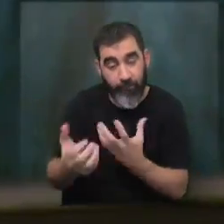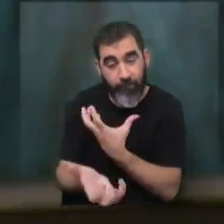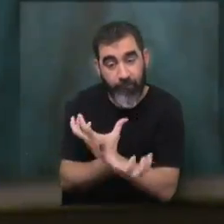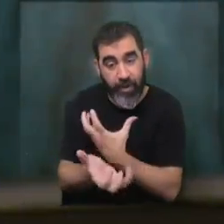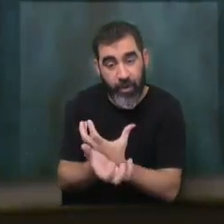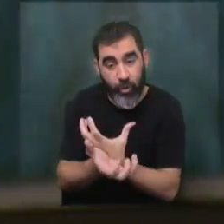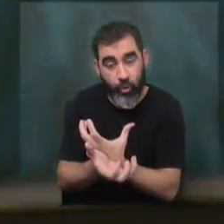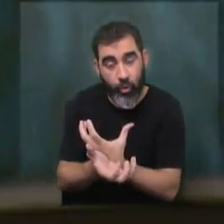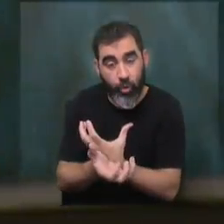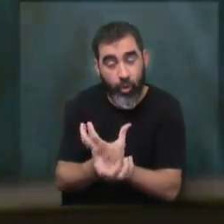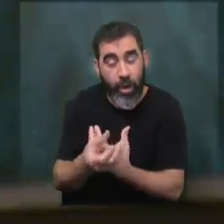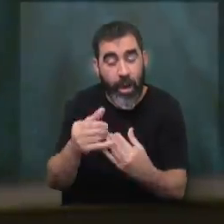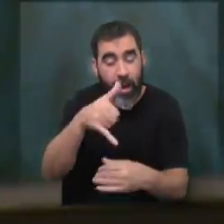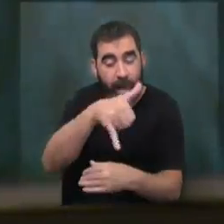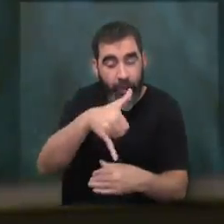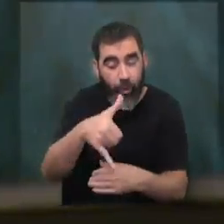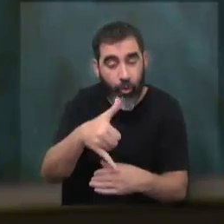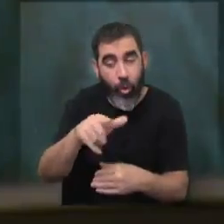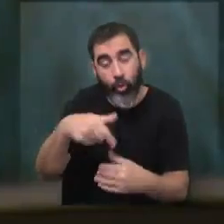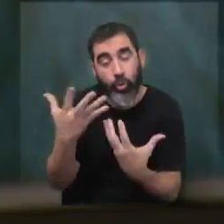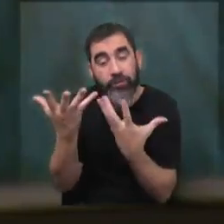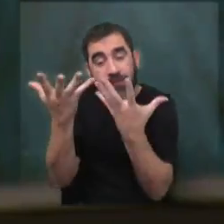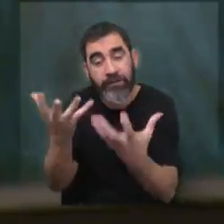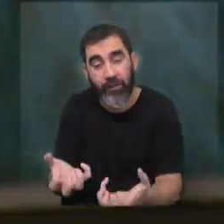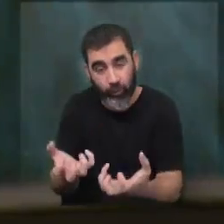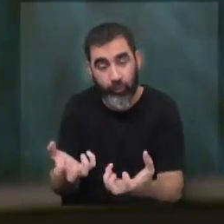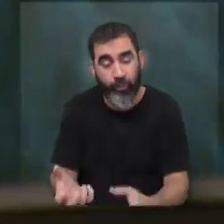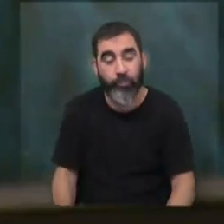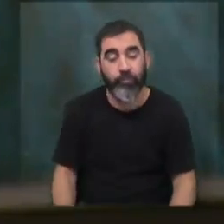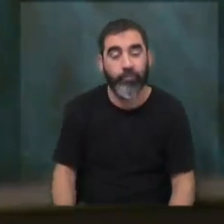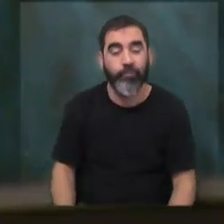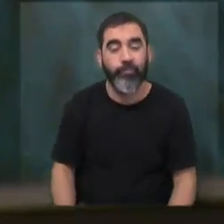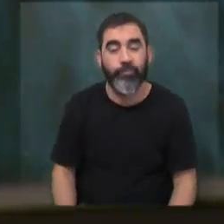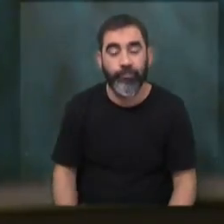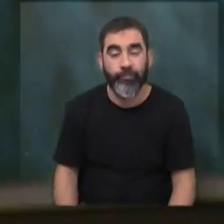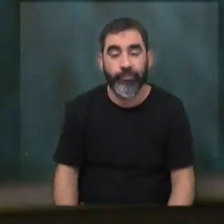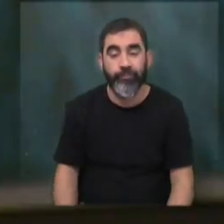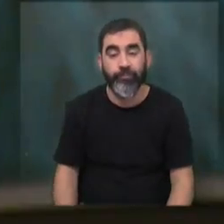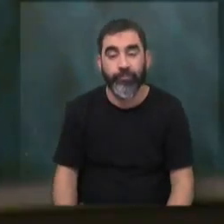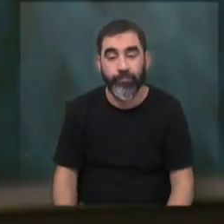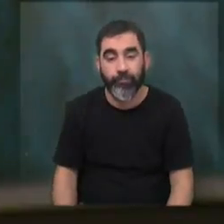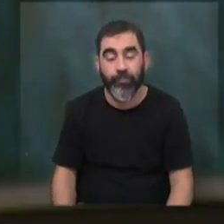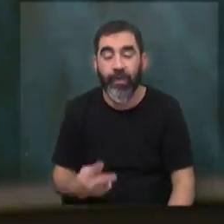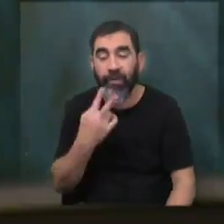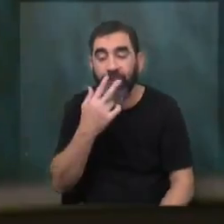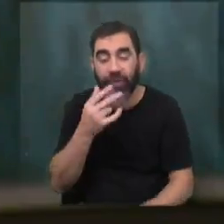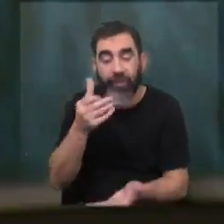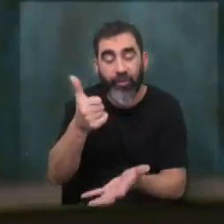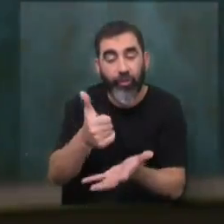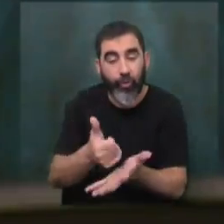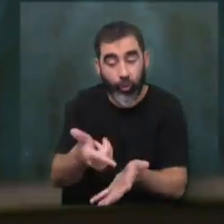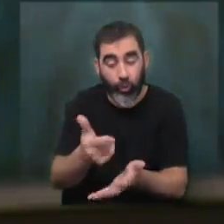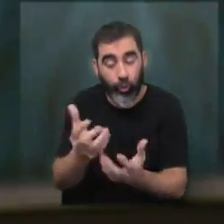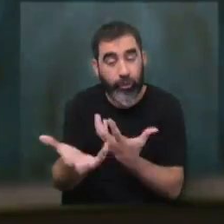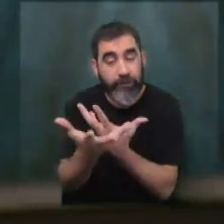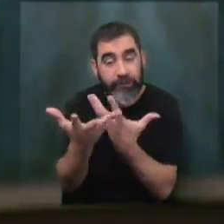en una solución acuosa y bueno, luego del método de extracción en el que depositan el veneno sobre un vidrio,